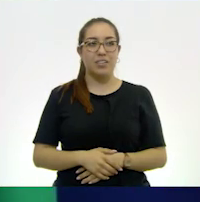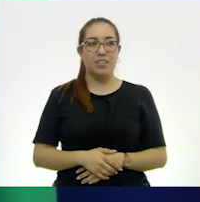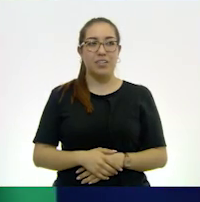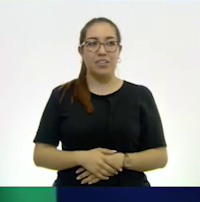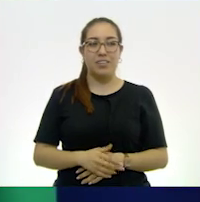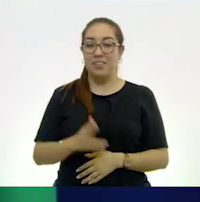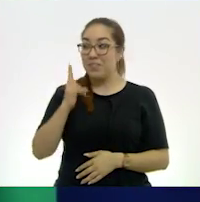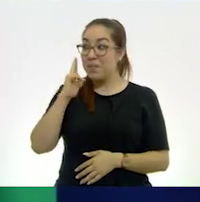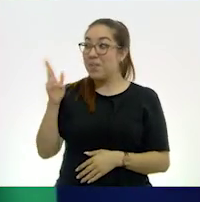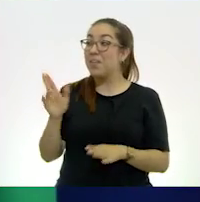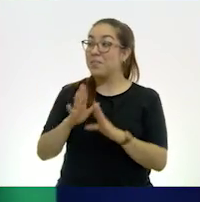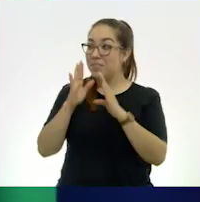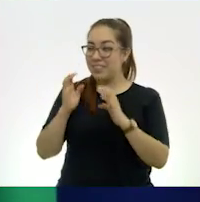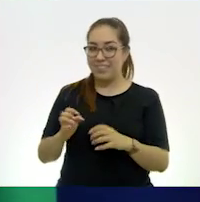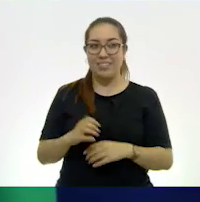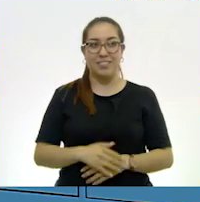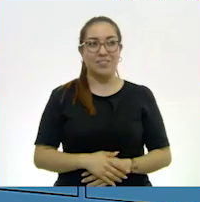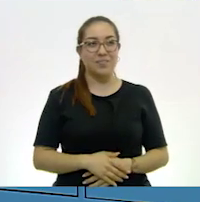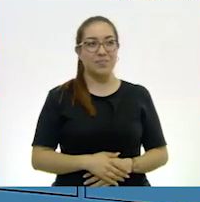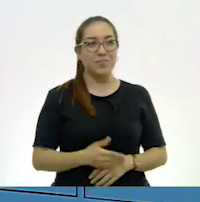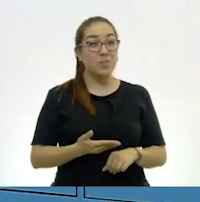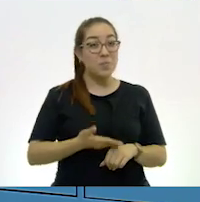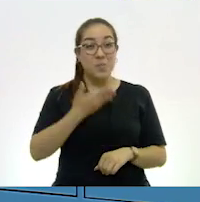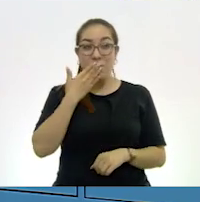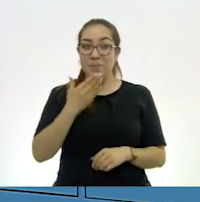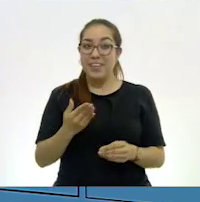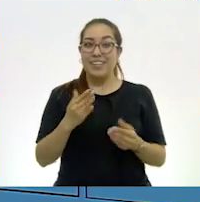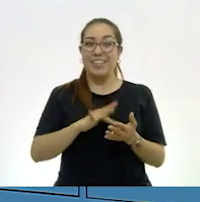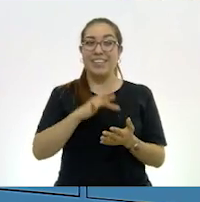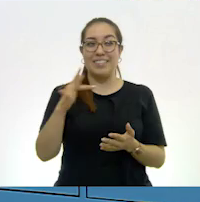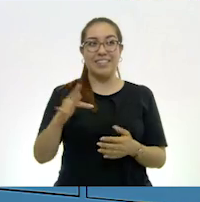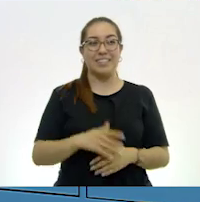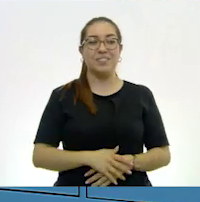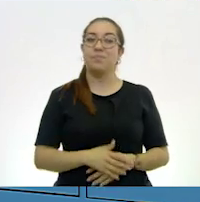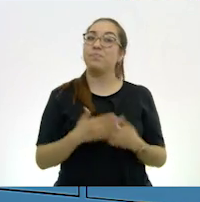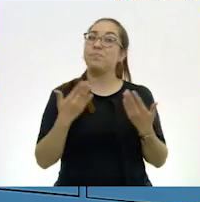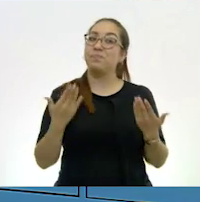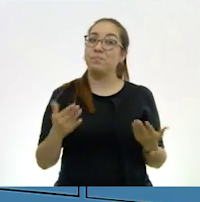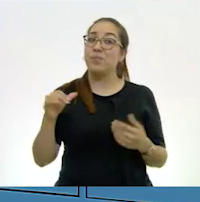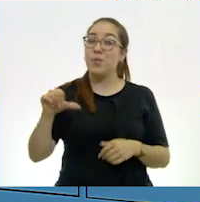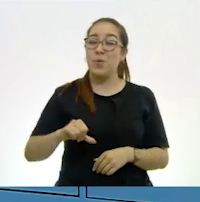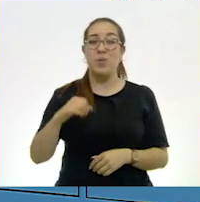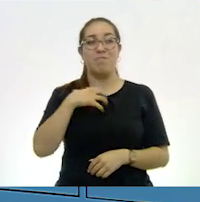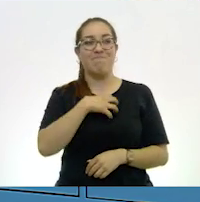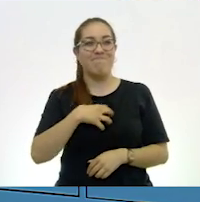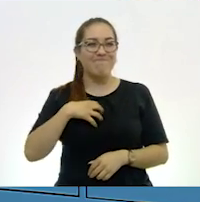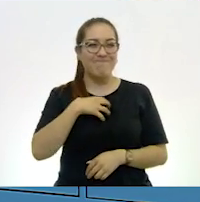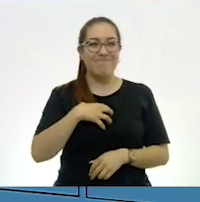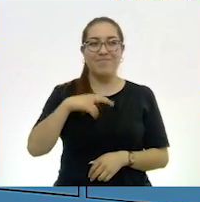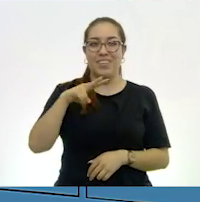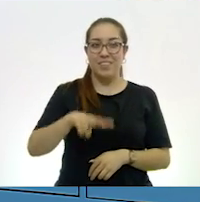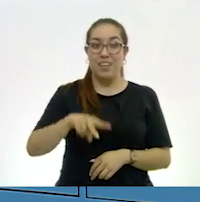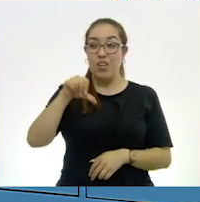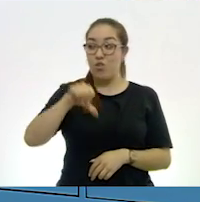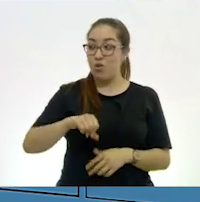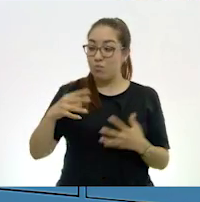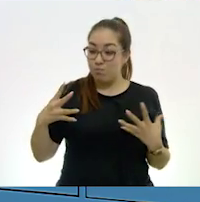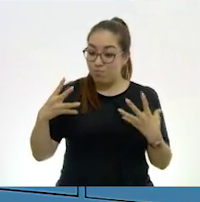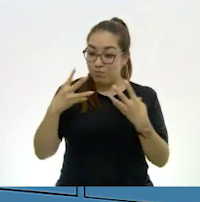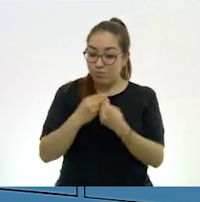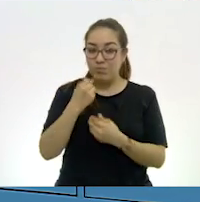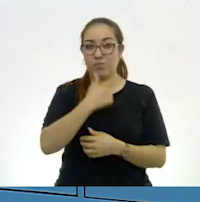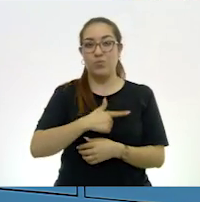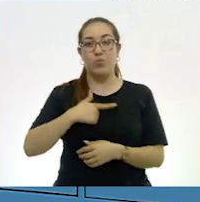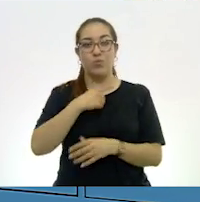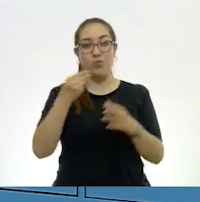Hola, ¿qué tal? ¿Cómo estás, Aníbal? Muy bien, gracias. Amigos, estamos emocionados porque hoy tenemos el gusto de estar con ustedes en esta